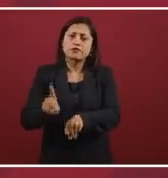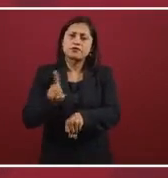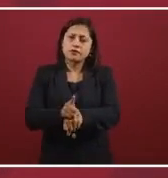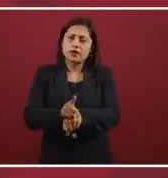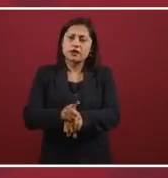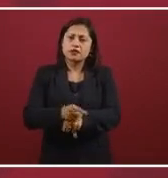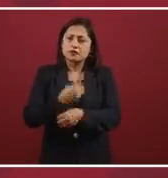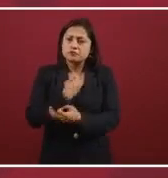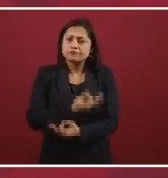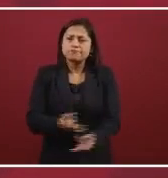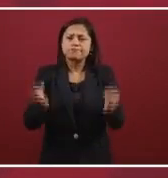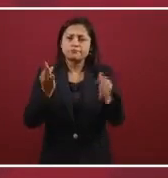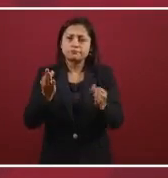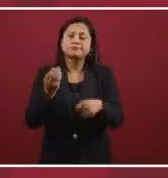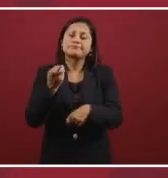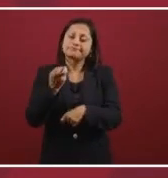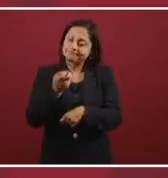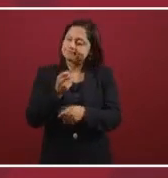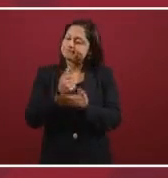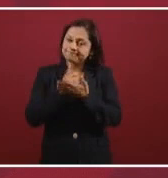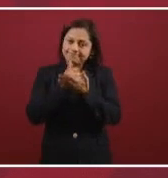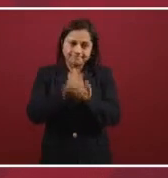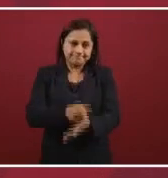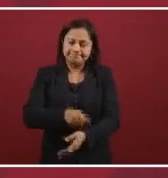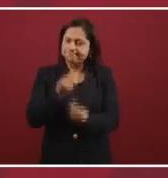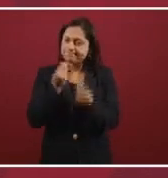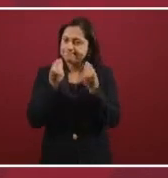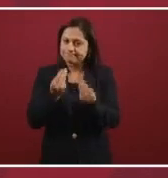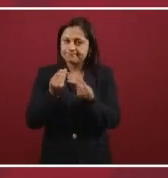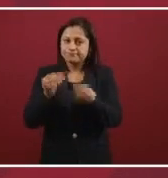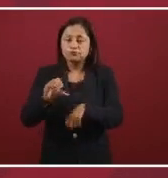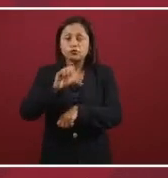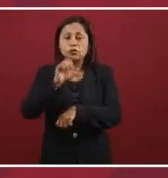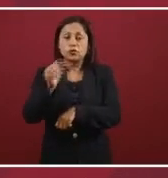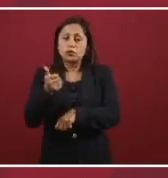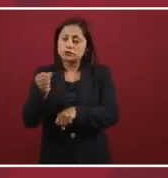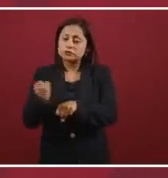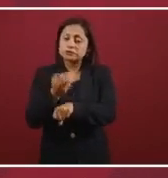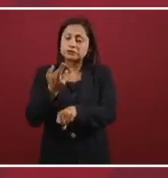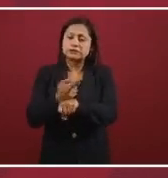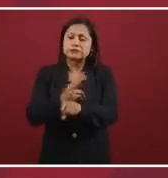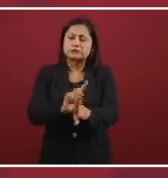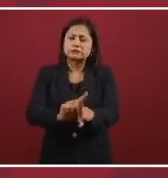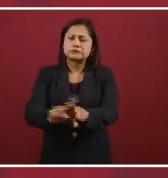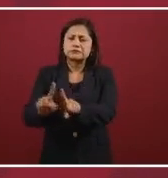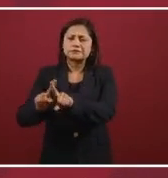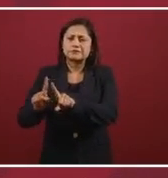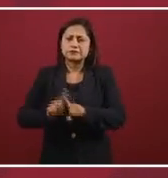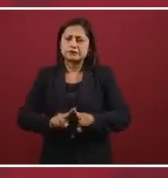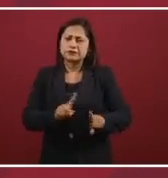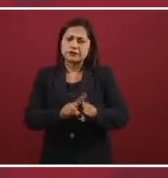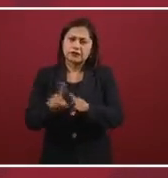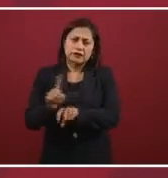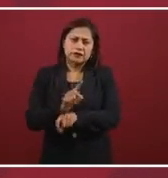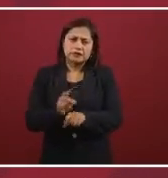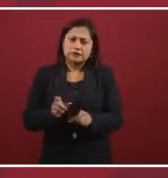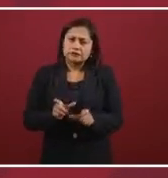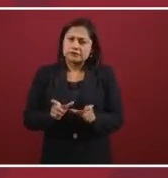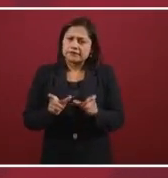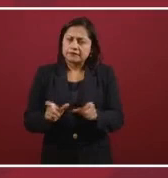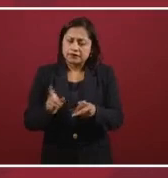coordinada, la Secretaría de la Defensa, la Secretaría de Marina, la Secretaría de Seguridad